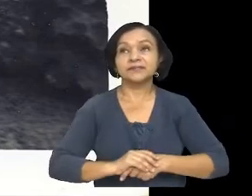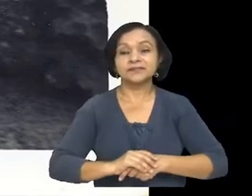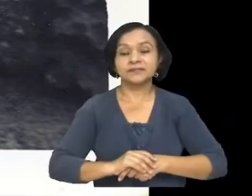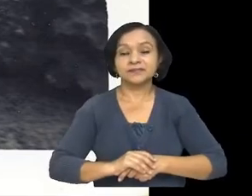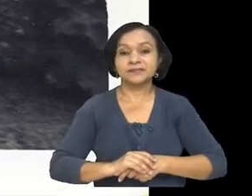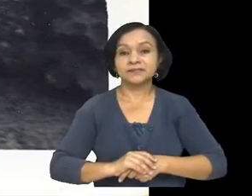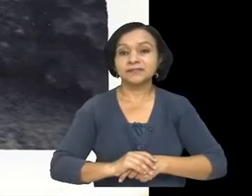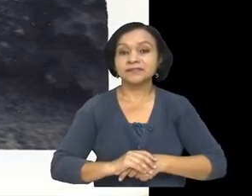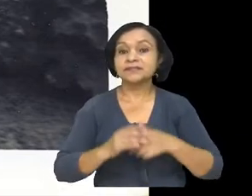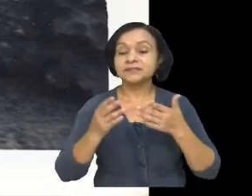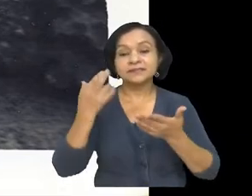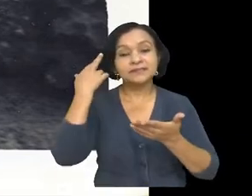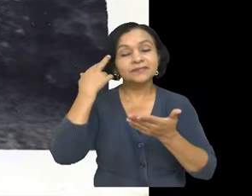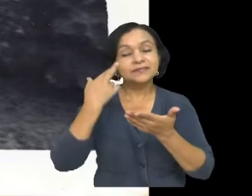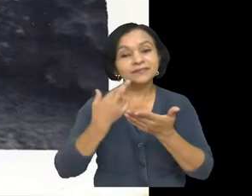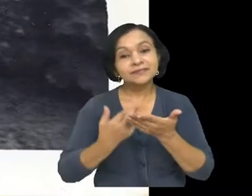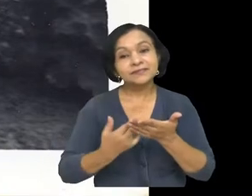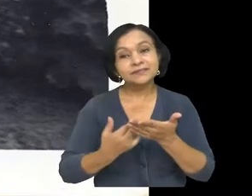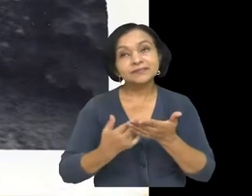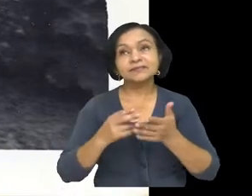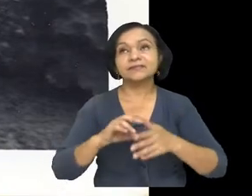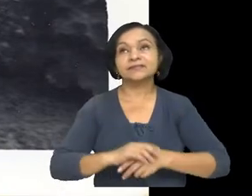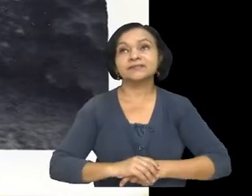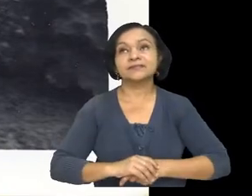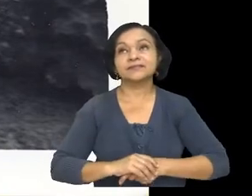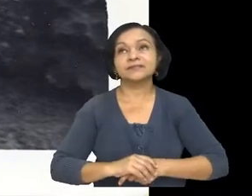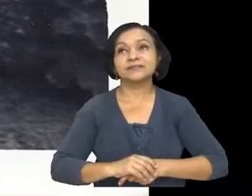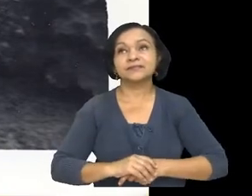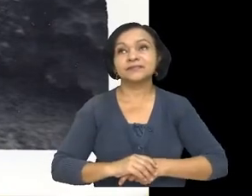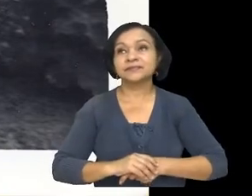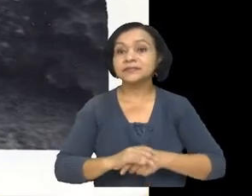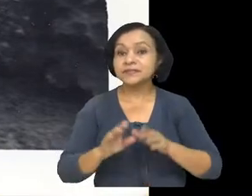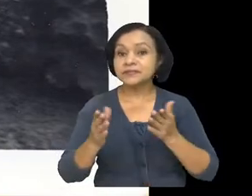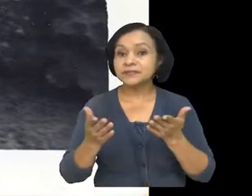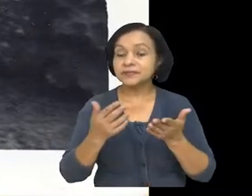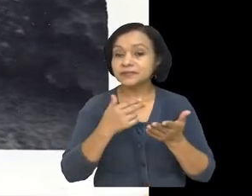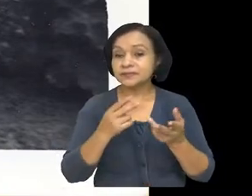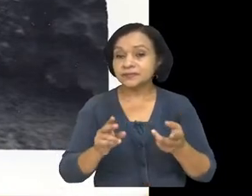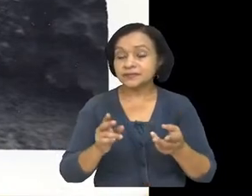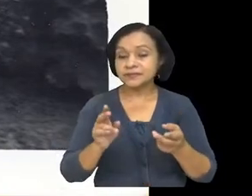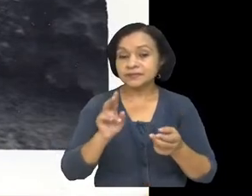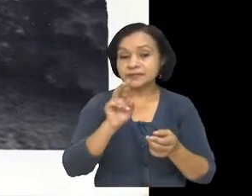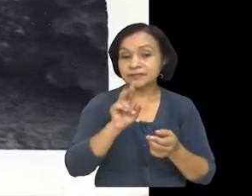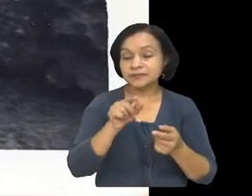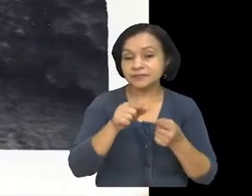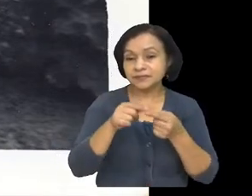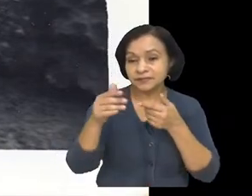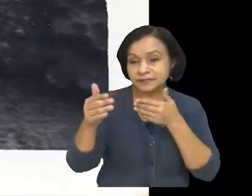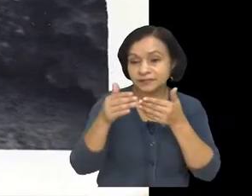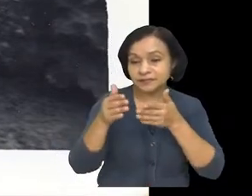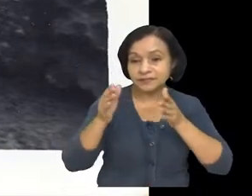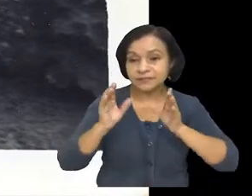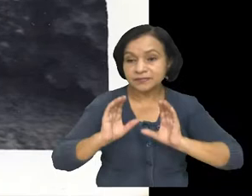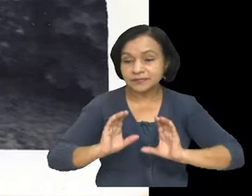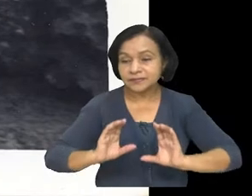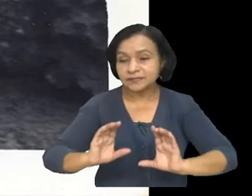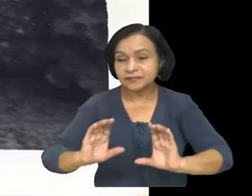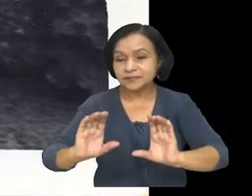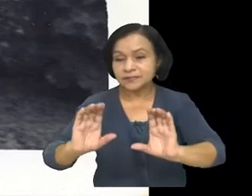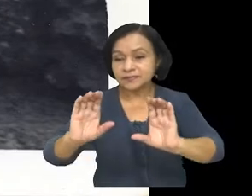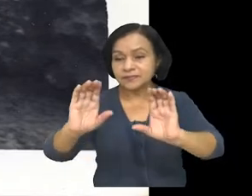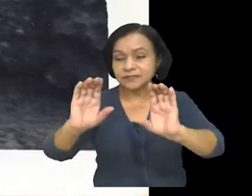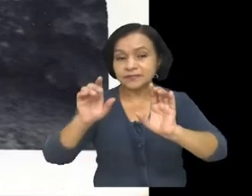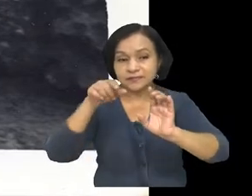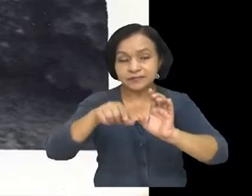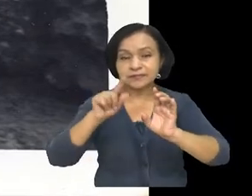que queda de recuerdo. Y ella vive o vivía en la calle principal, justamente donde salimos todos. Y eso